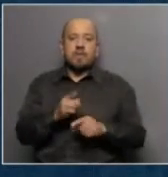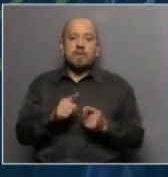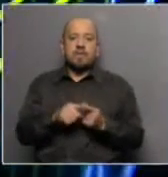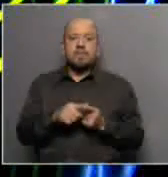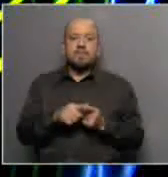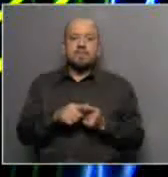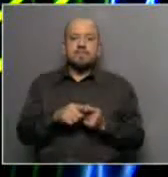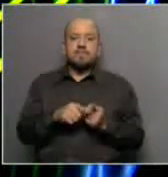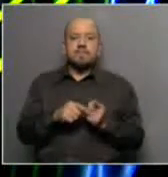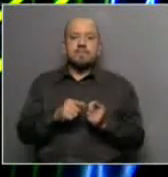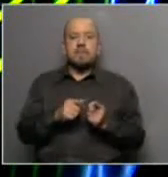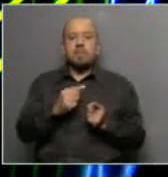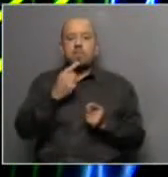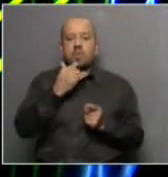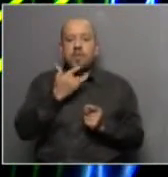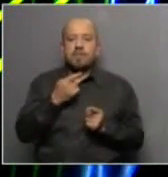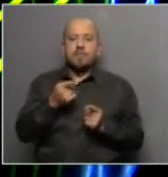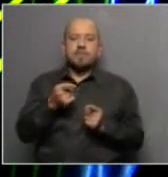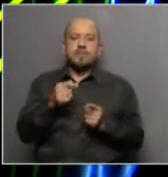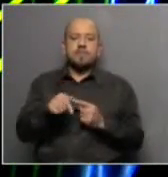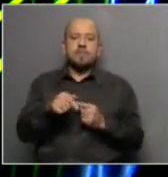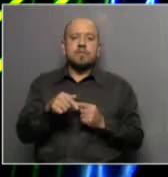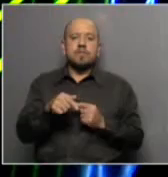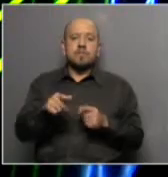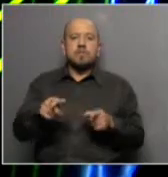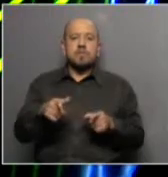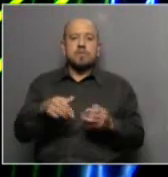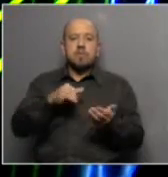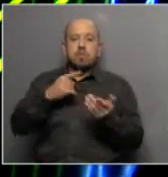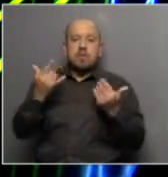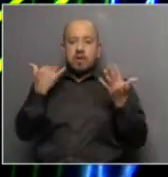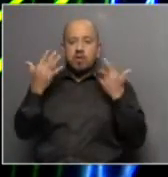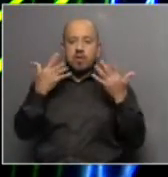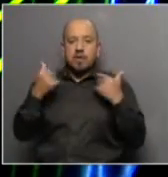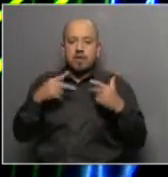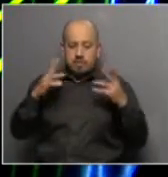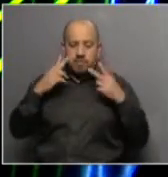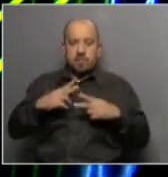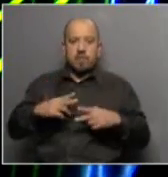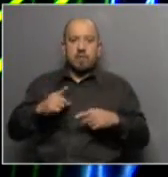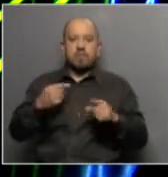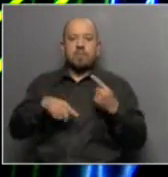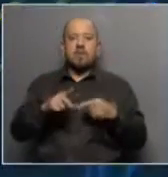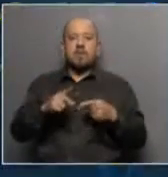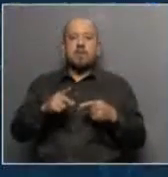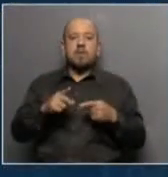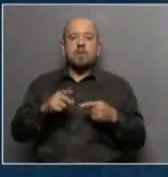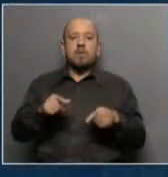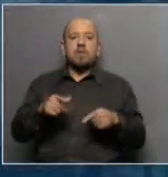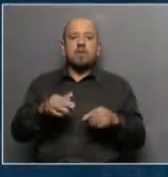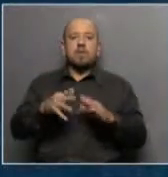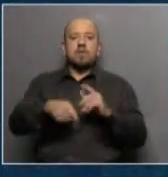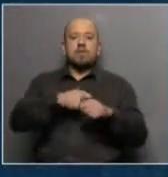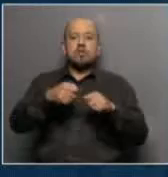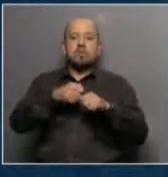Vos ponete a correr en la ciudad mal vestido, pero salí con buenos